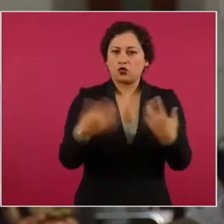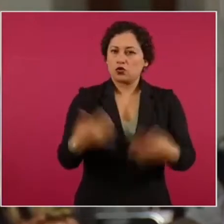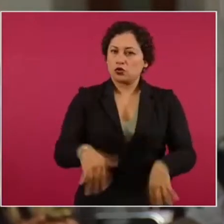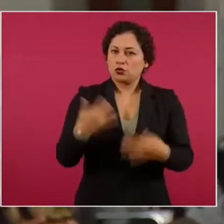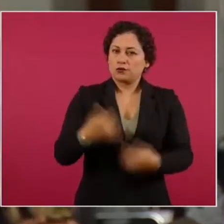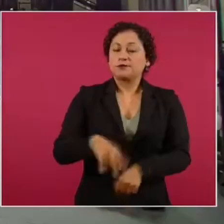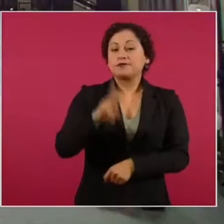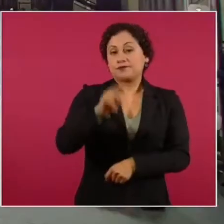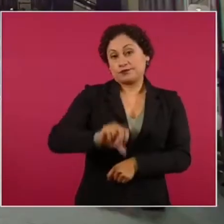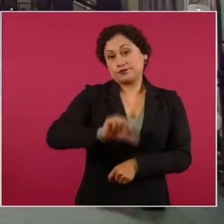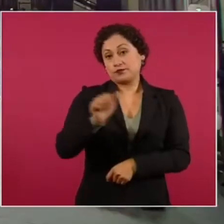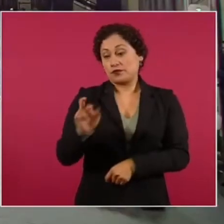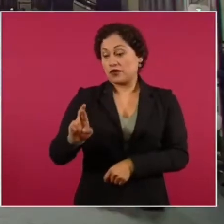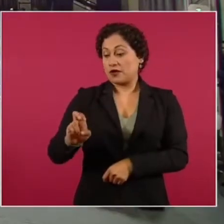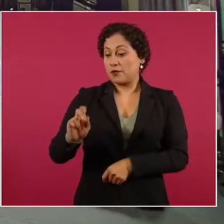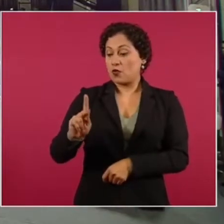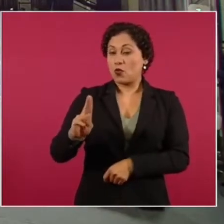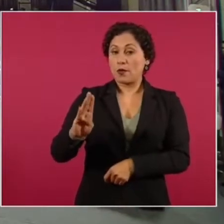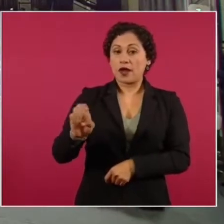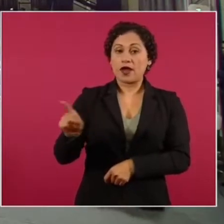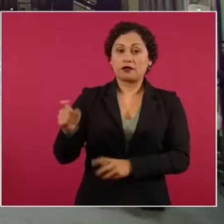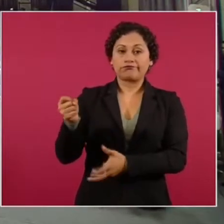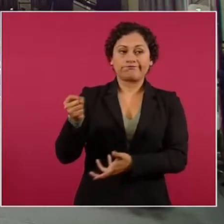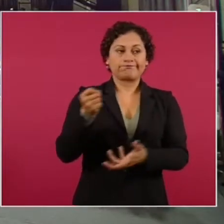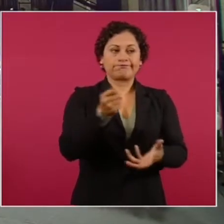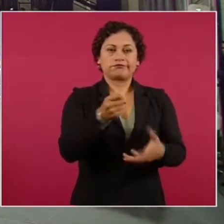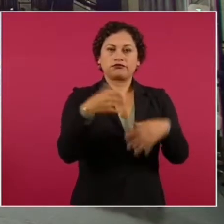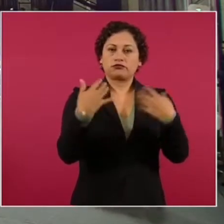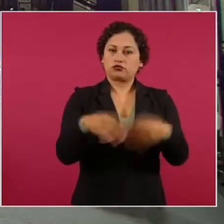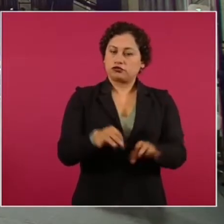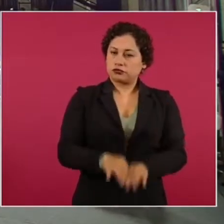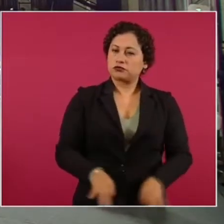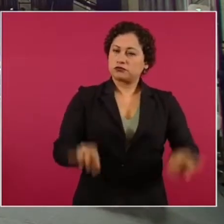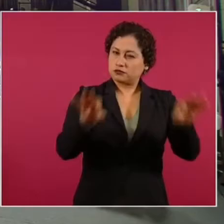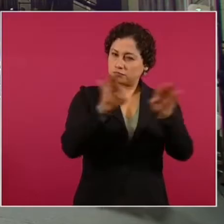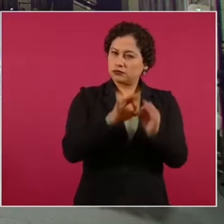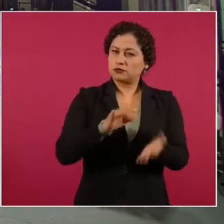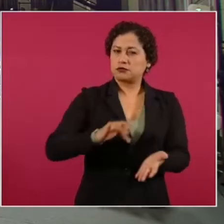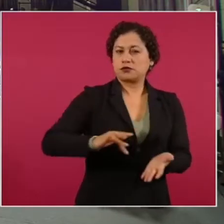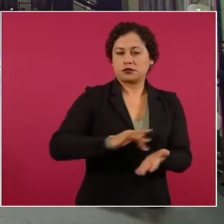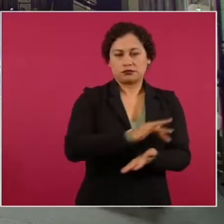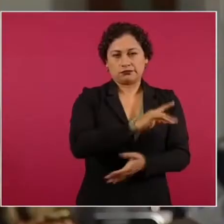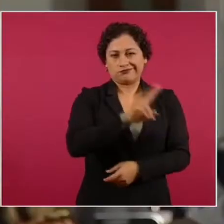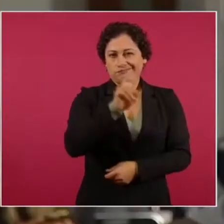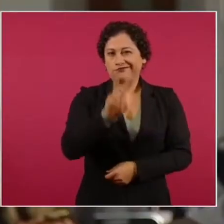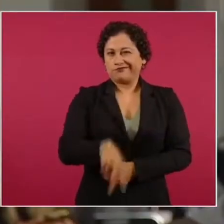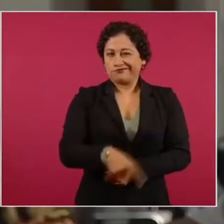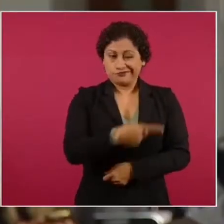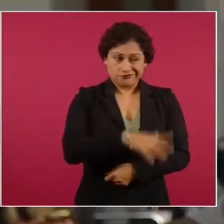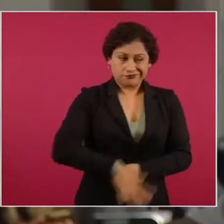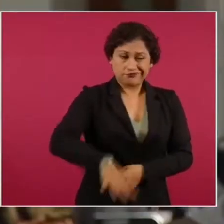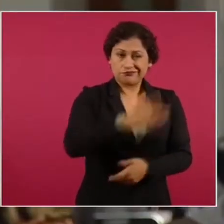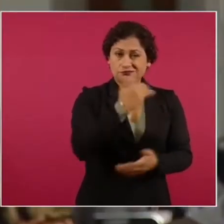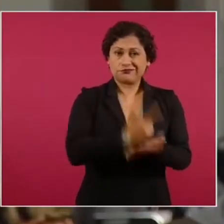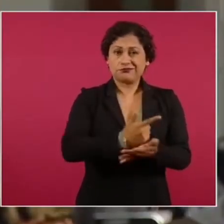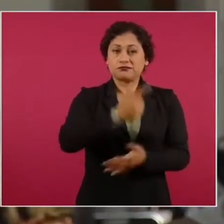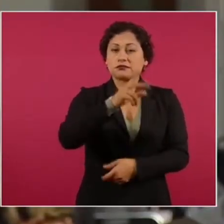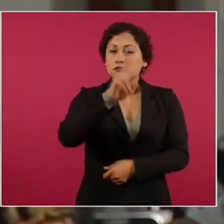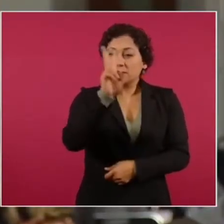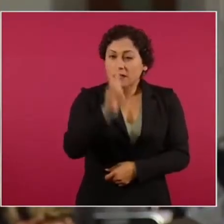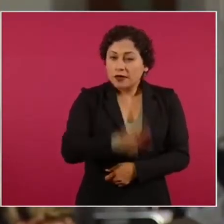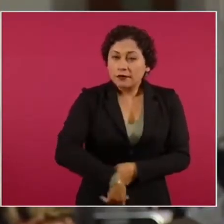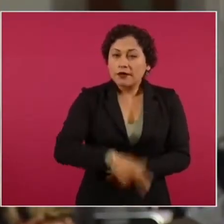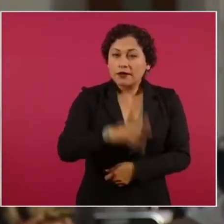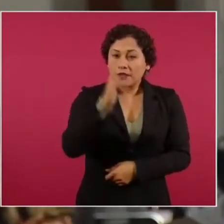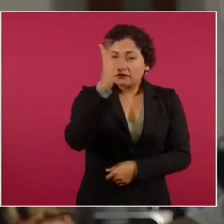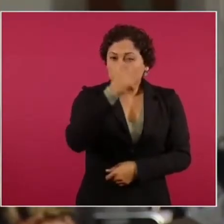Repube, pues seguramente serían muy importantes para atenuar la situación tan grave. O sea, en Hermosillo de veras tenemos